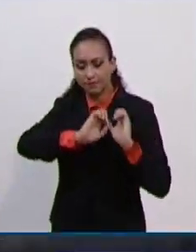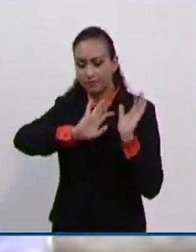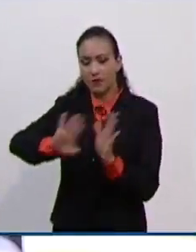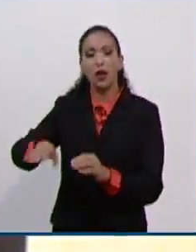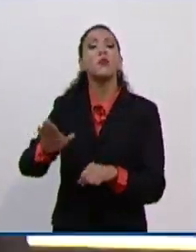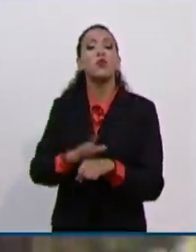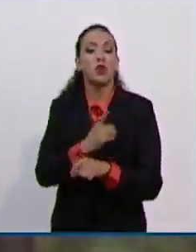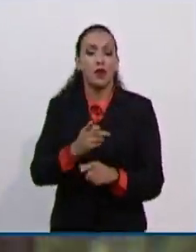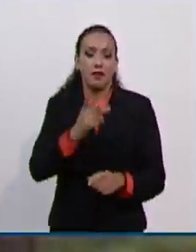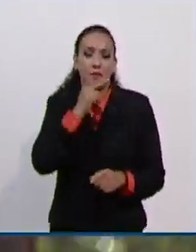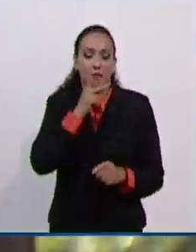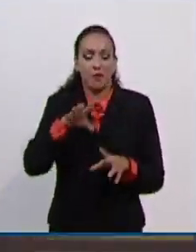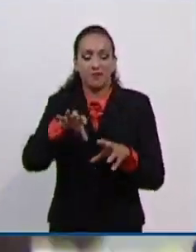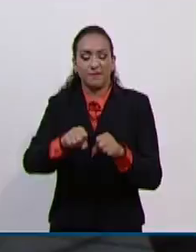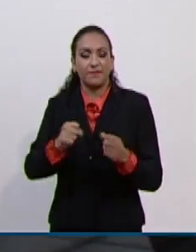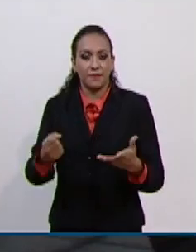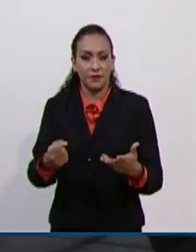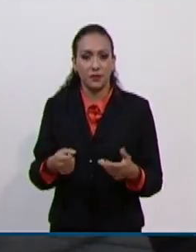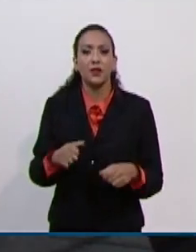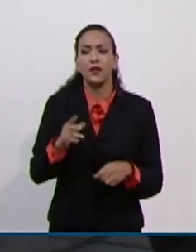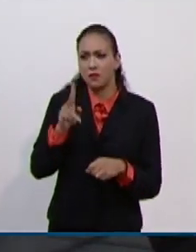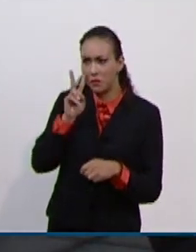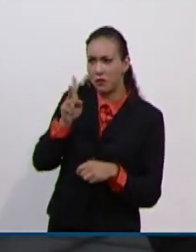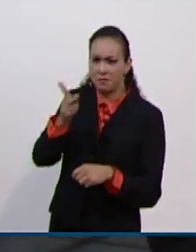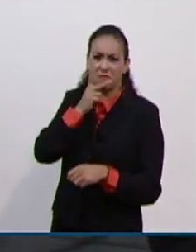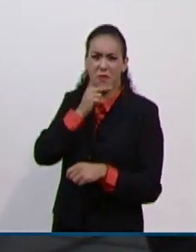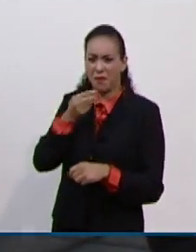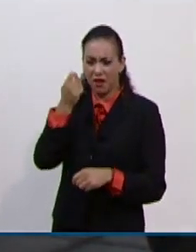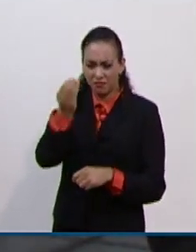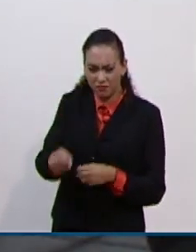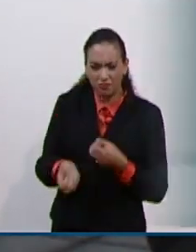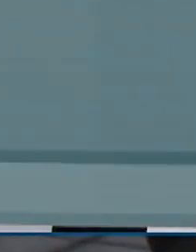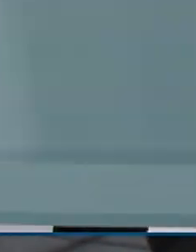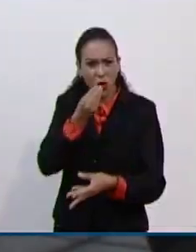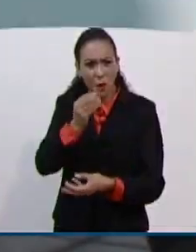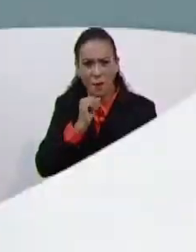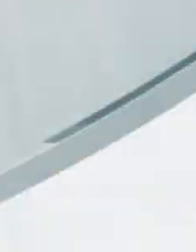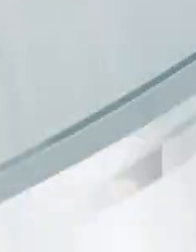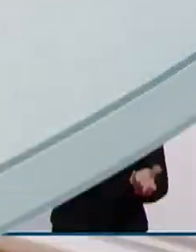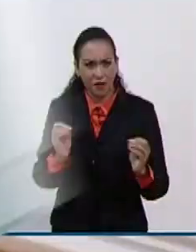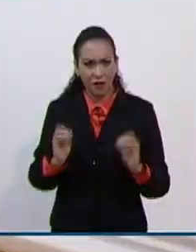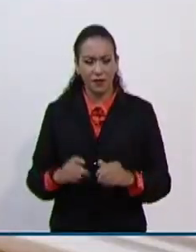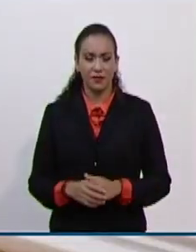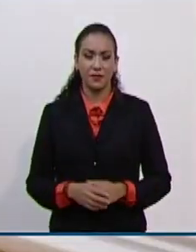sobre su hijo por haber incumplido con sus obligaciones alimentarias.